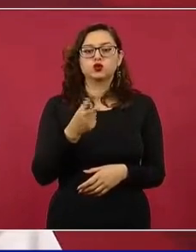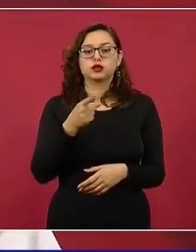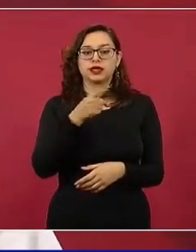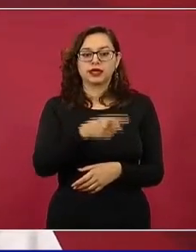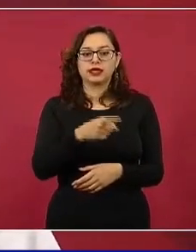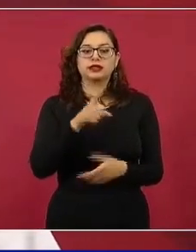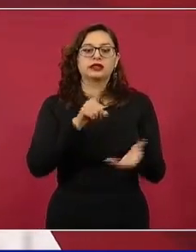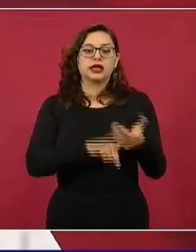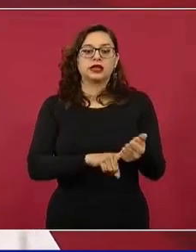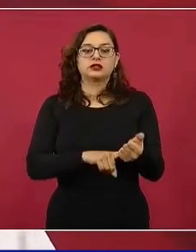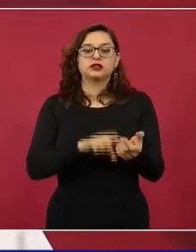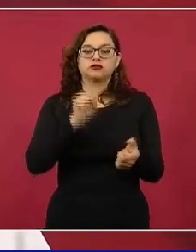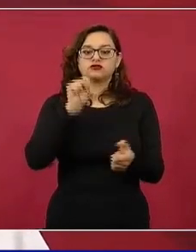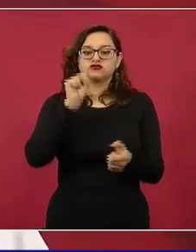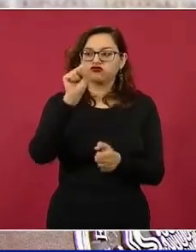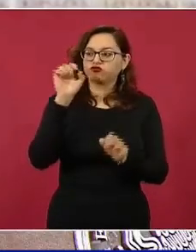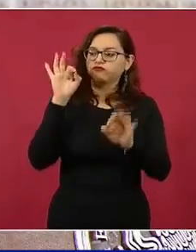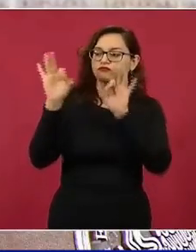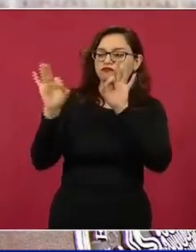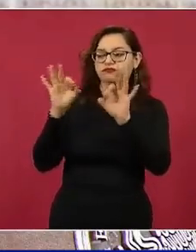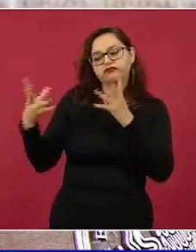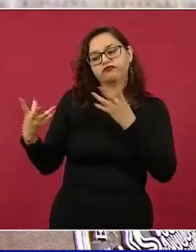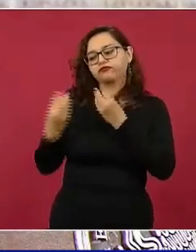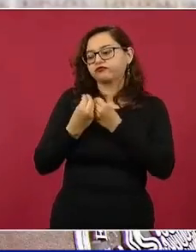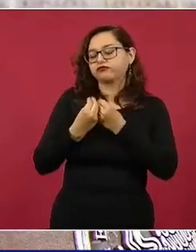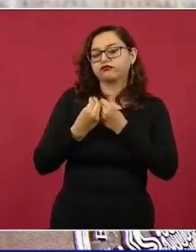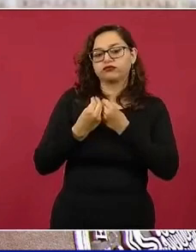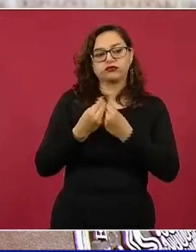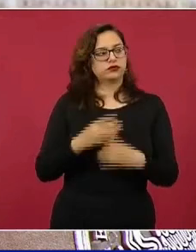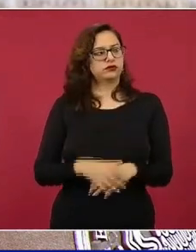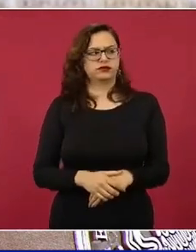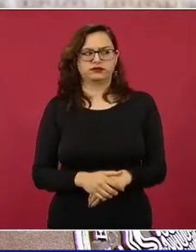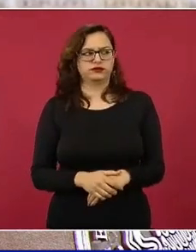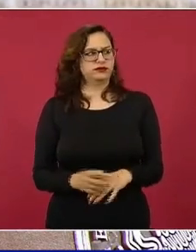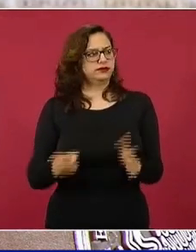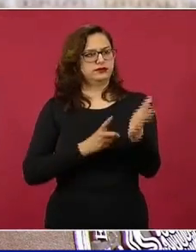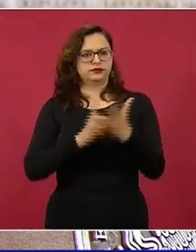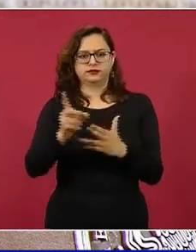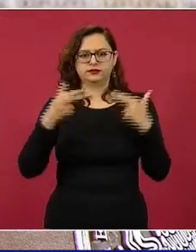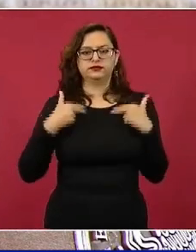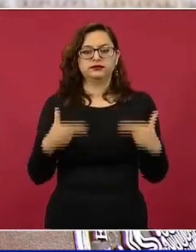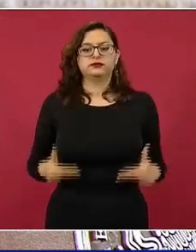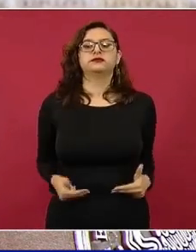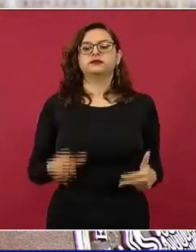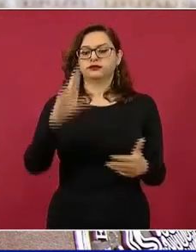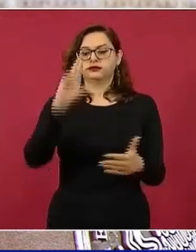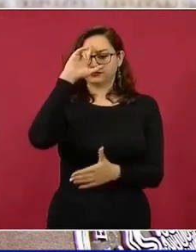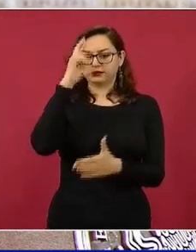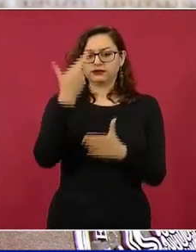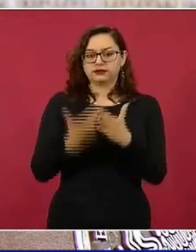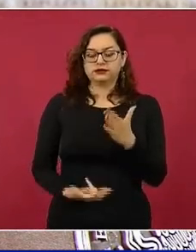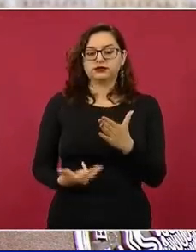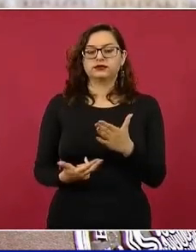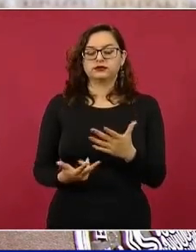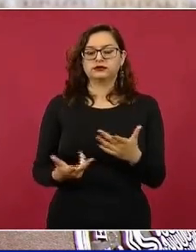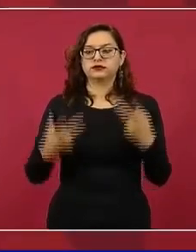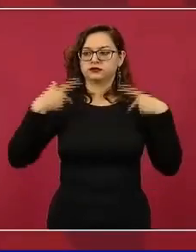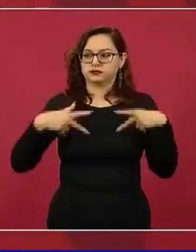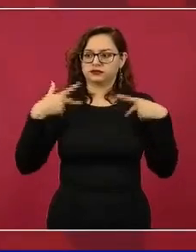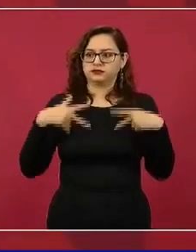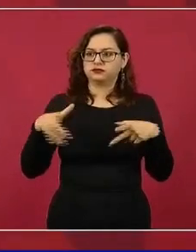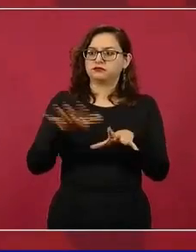militancia, ya que viola los derechos humanos y atenta en contra de la dignidad de